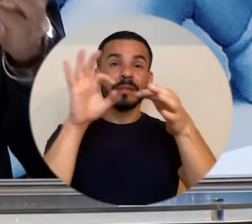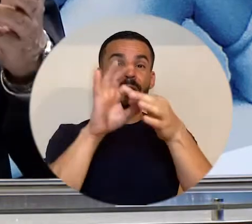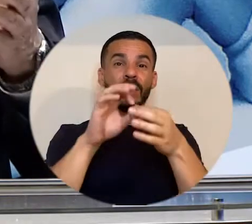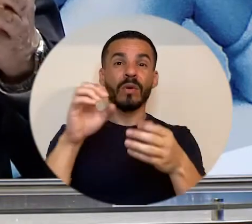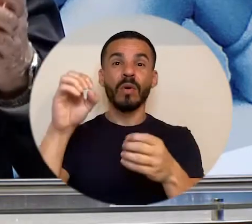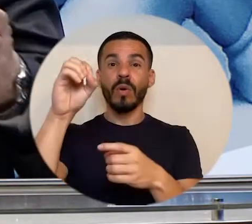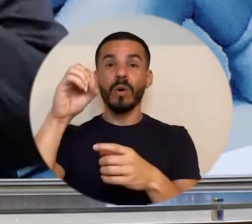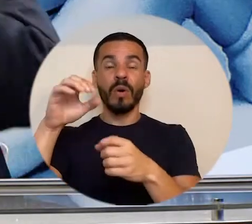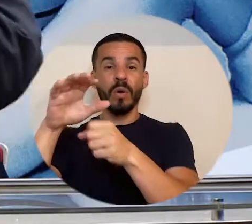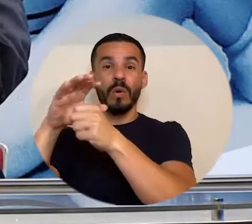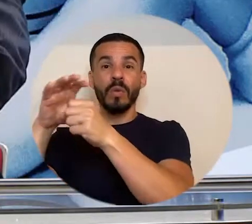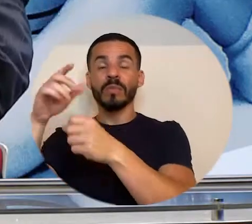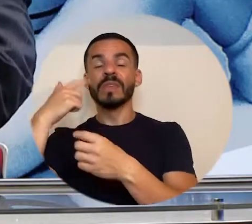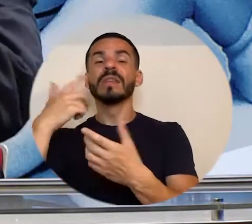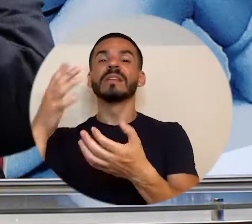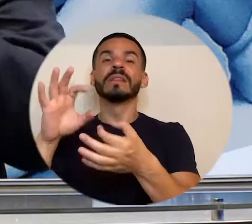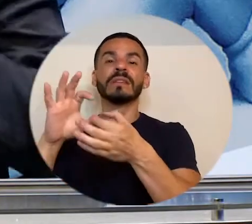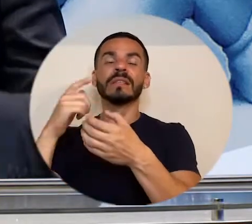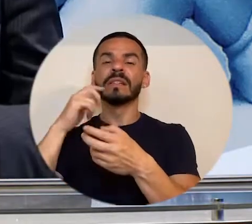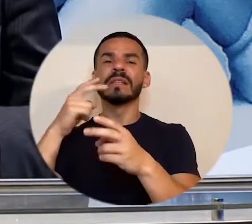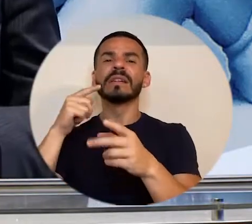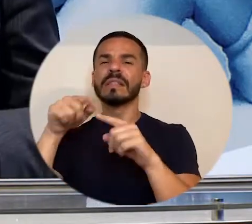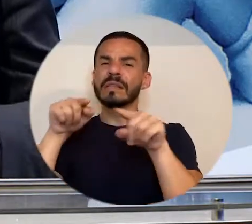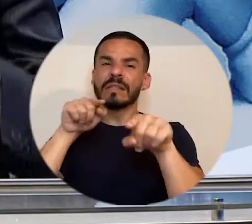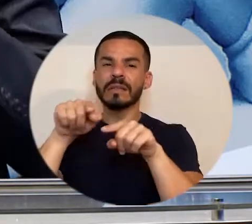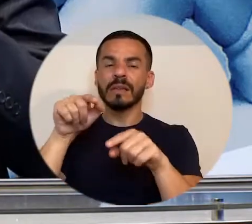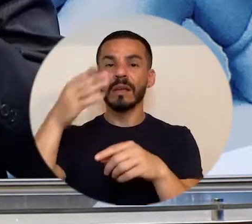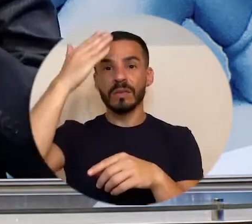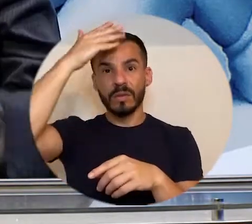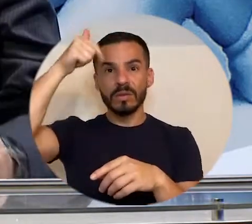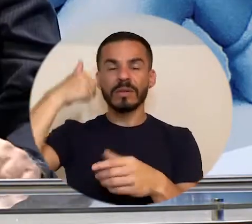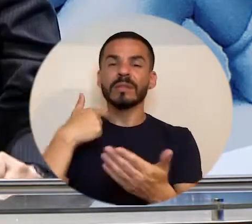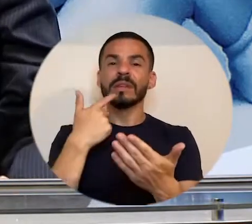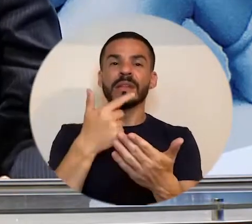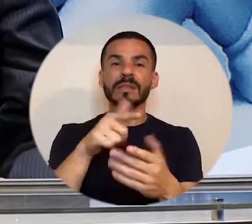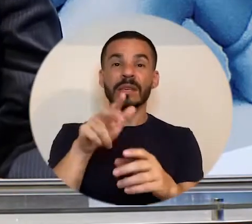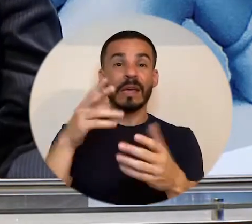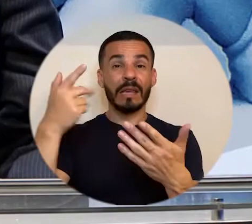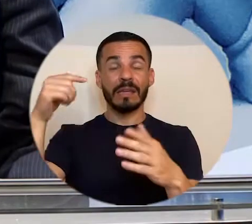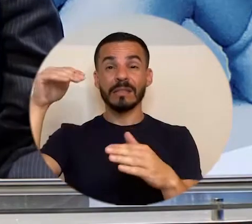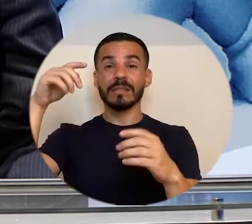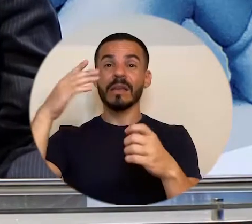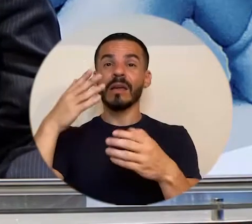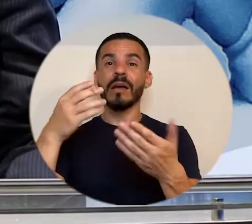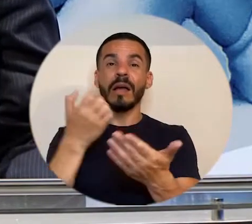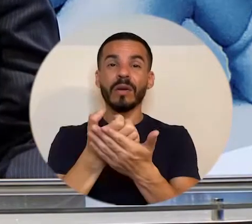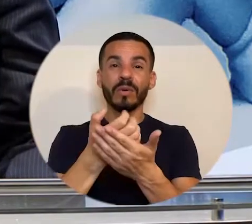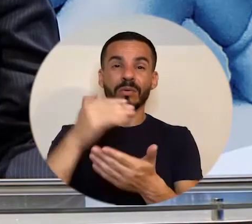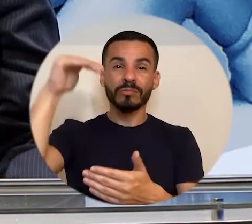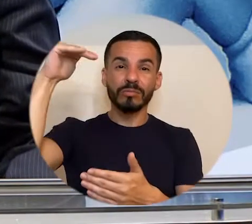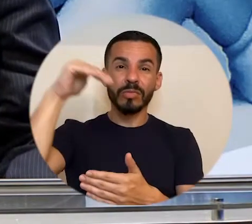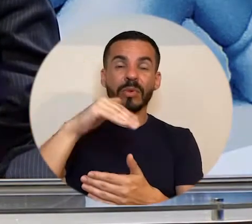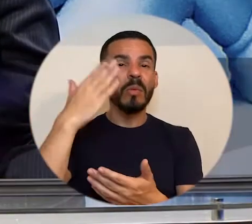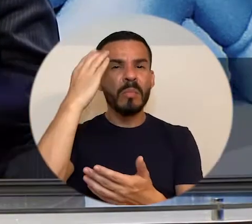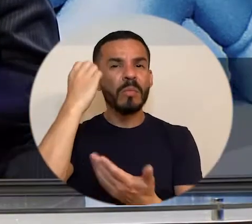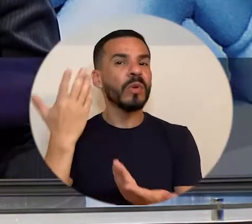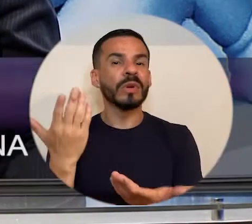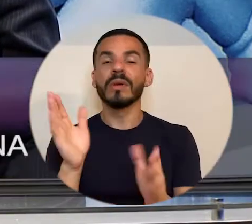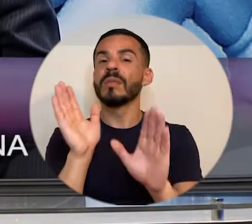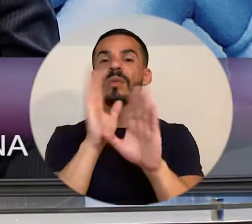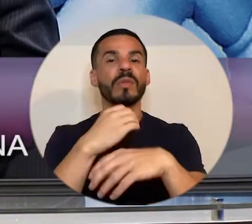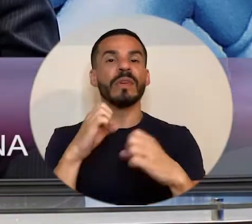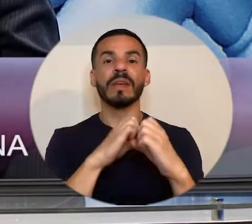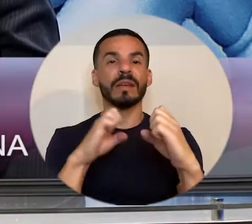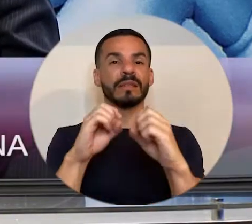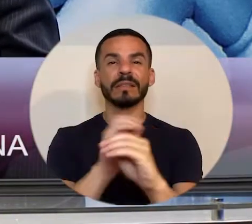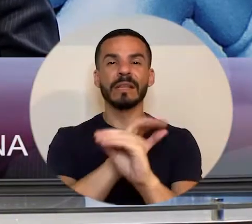Sobre los zombies, criticando al expresidente Trump, acotaba de que esa recesión se daba además